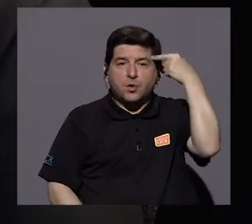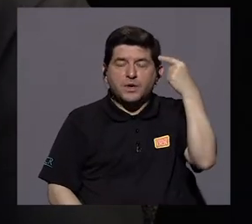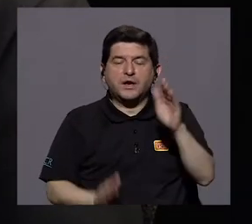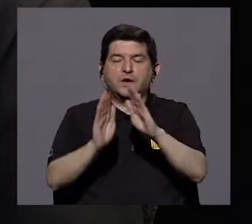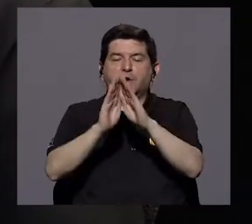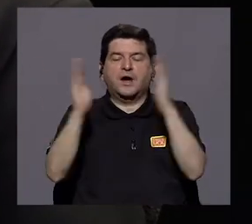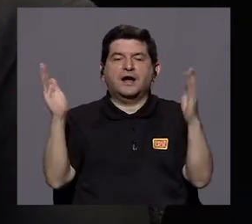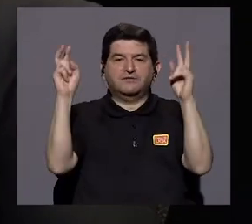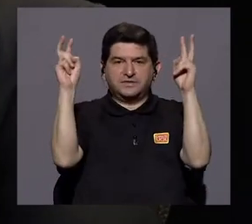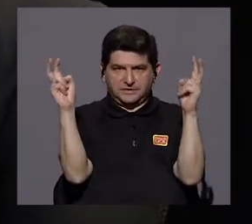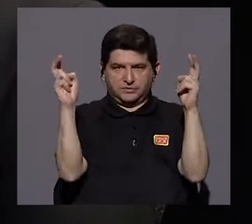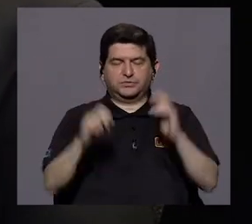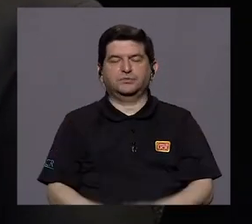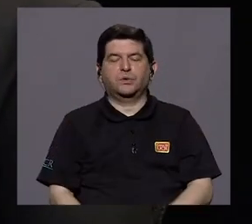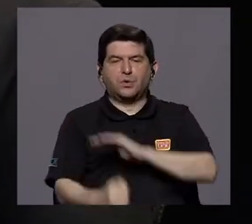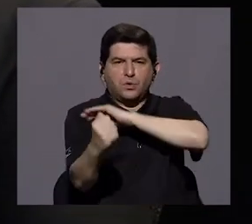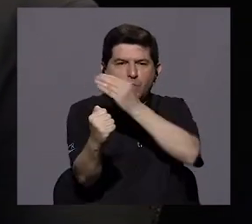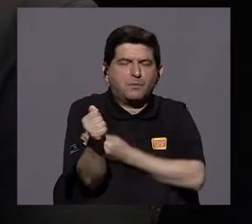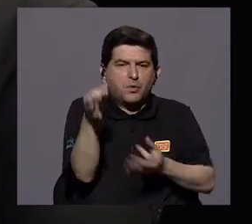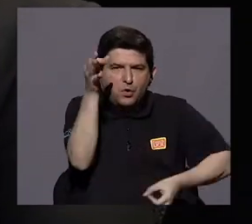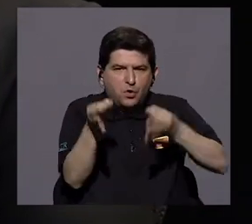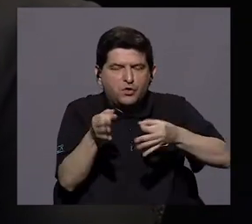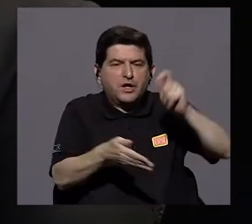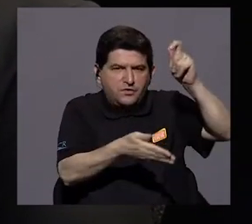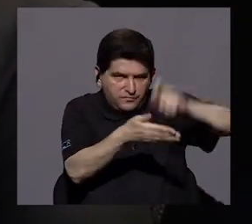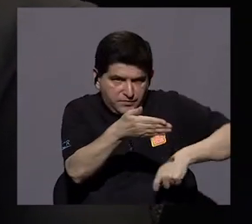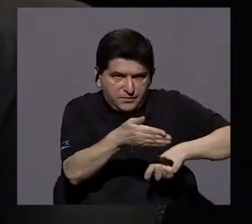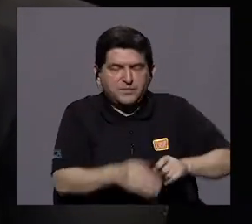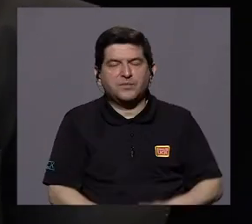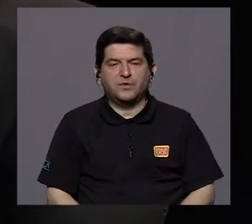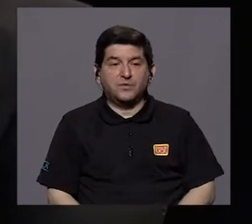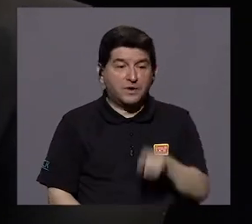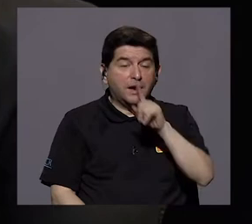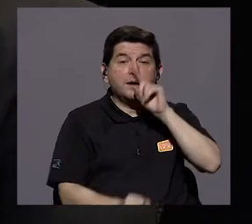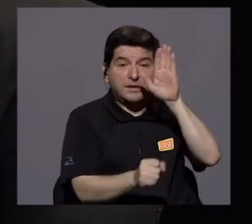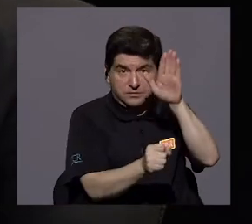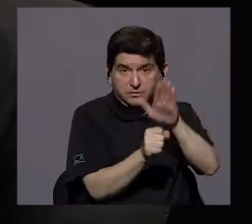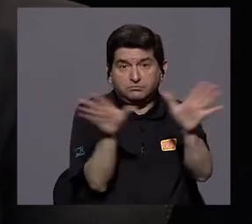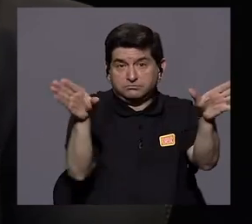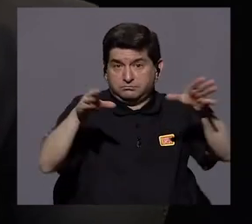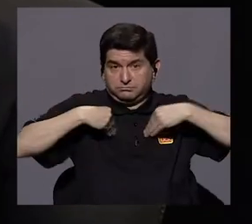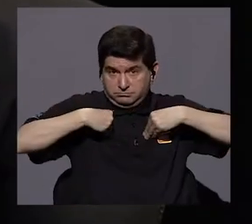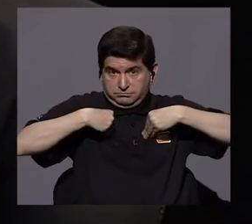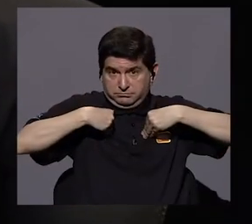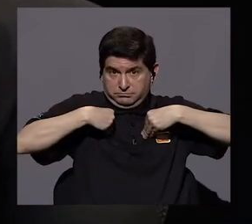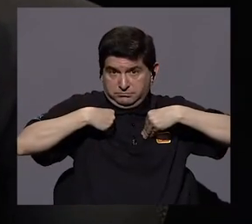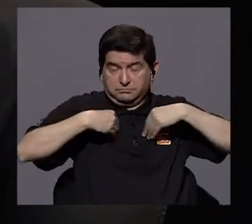gobierno abierto. El Poder Judicial lo firmó y el Poder Judicial, con ese compromiso,